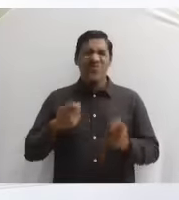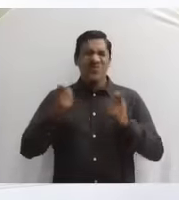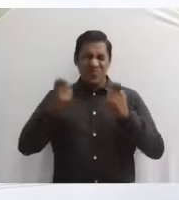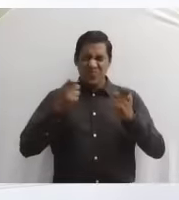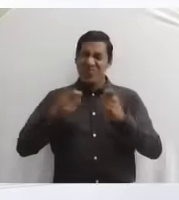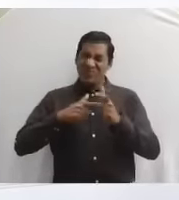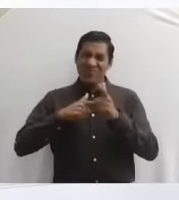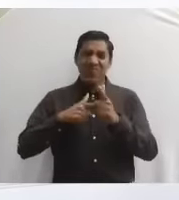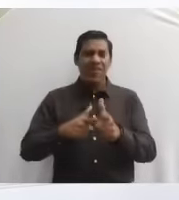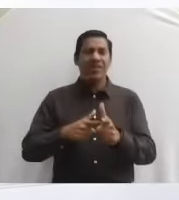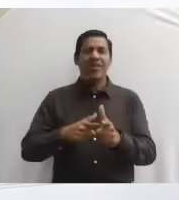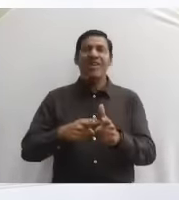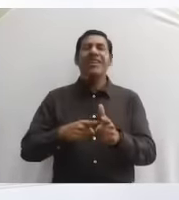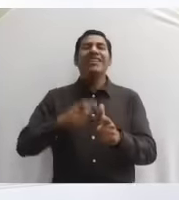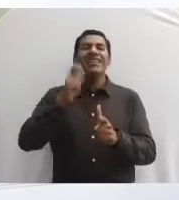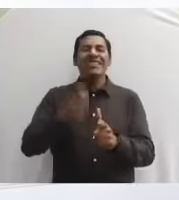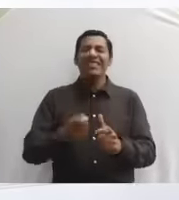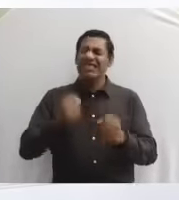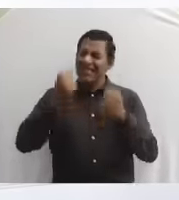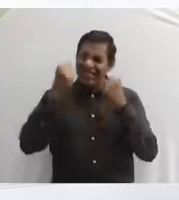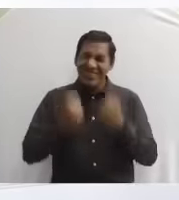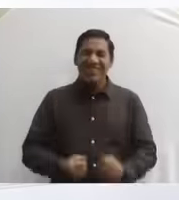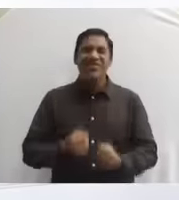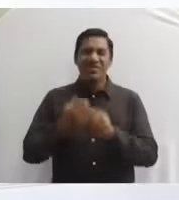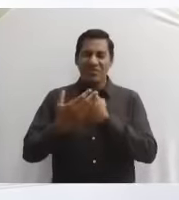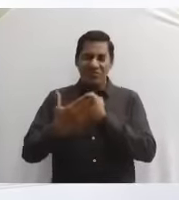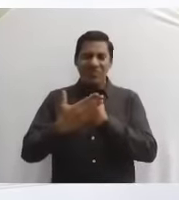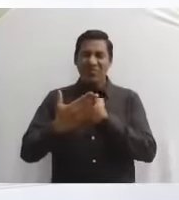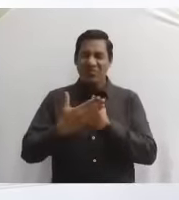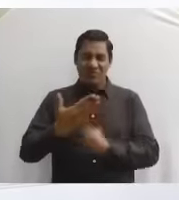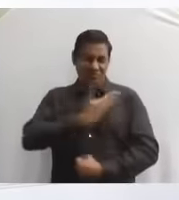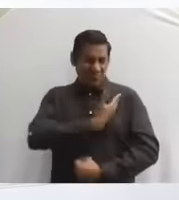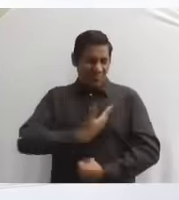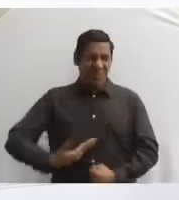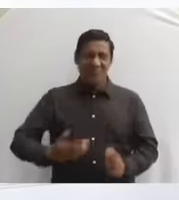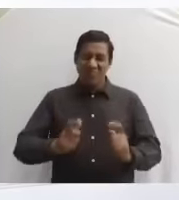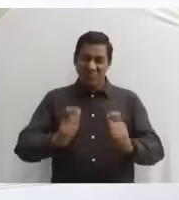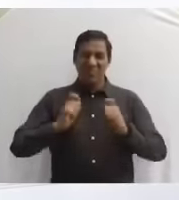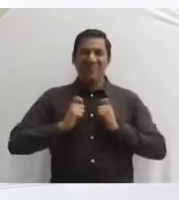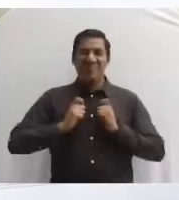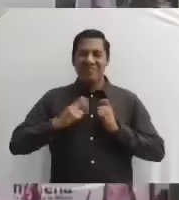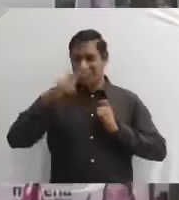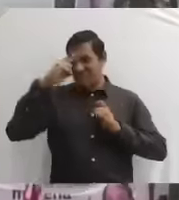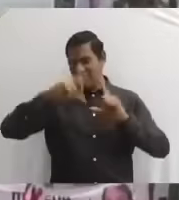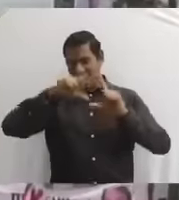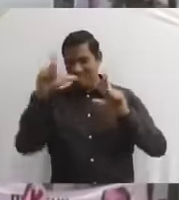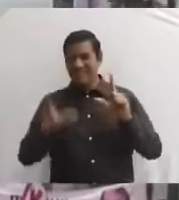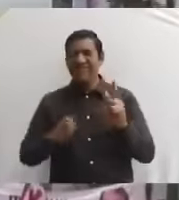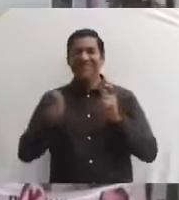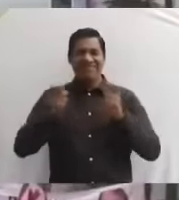llegar, vamos a llegar al gobierno de la República.